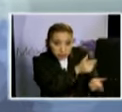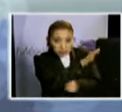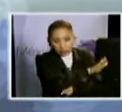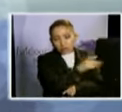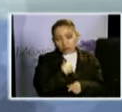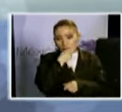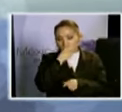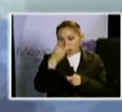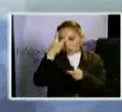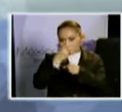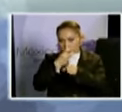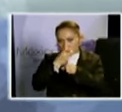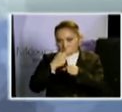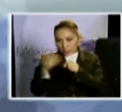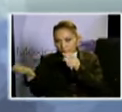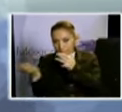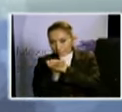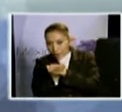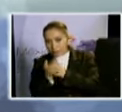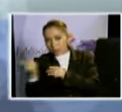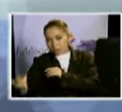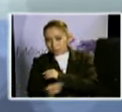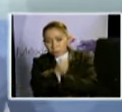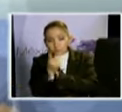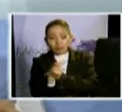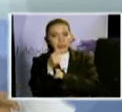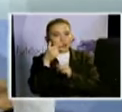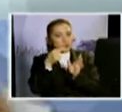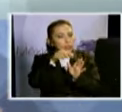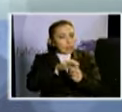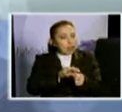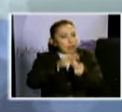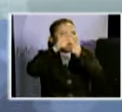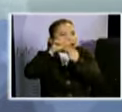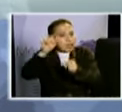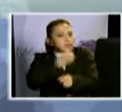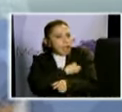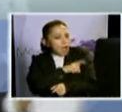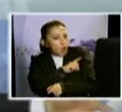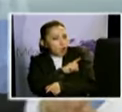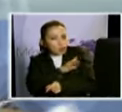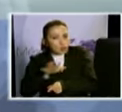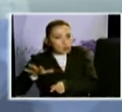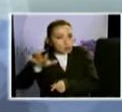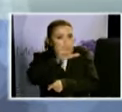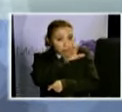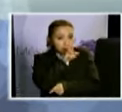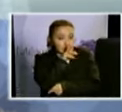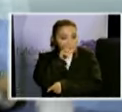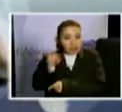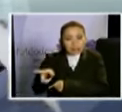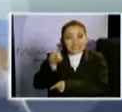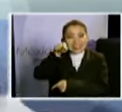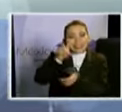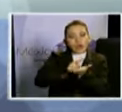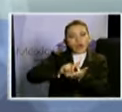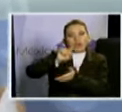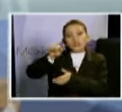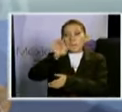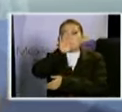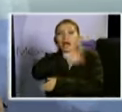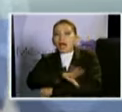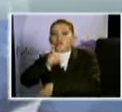déjame hacer esta segunda parte de la pregunta, énfasis en el aspecto de salud pública, y por ahí empezó su respuesta diciendo, las drogas son